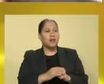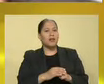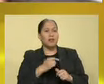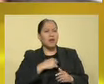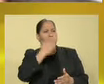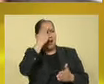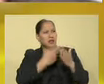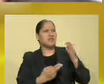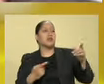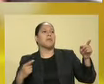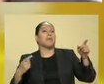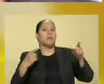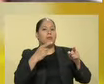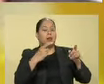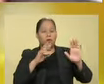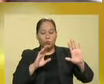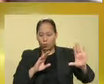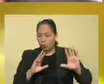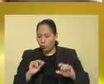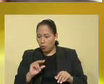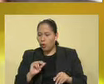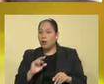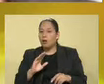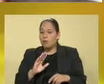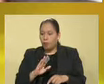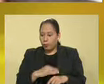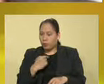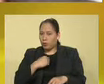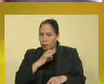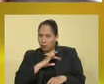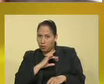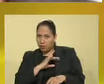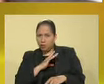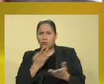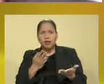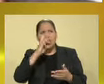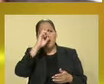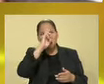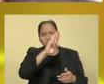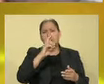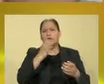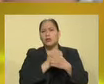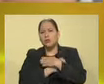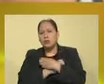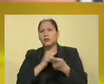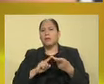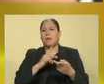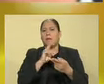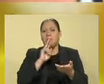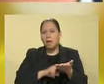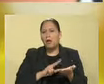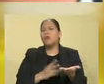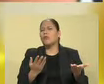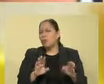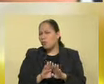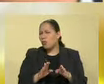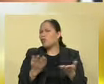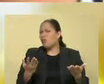respeto a esa persona, pero no lo hago por miedo, o sea, entonces, ¿dónde queda el respeto, la educación, los valores que tengas? Ajá. ¿Dónde queda